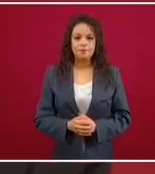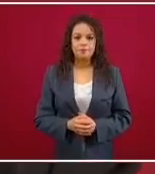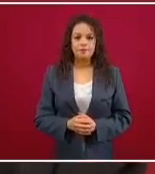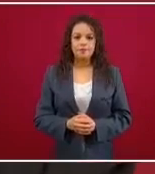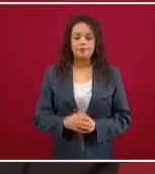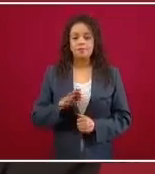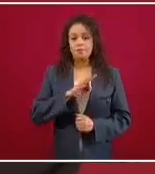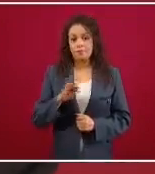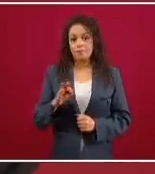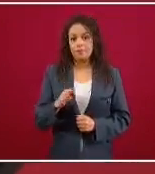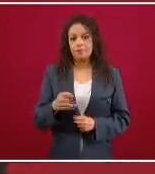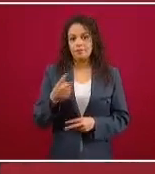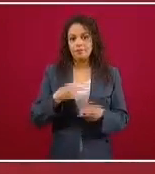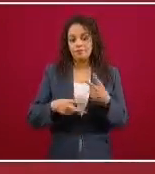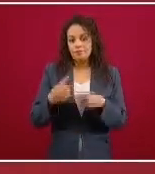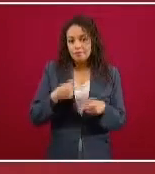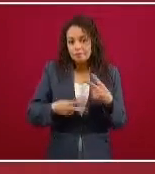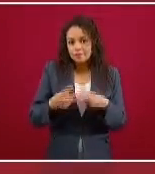una mayor